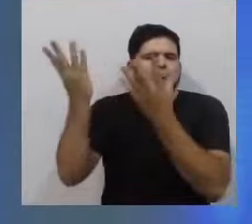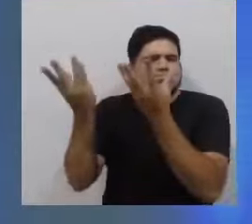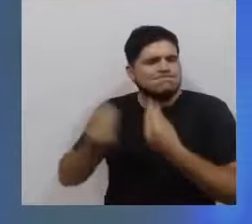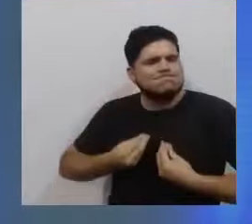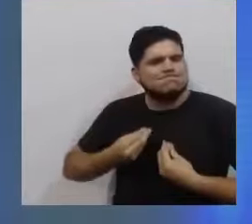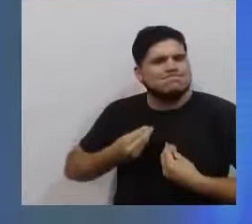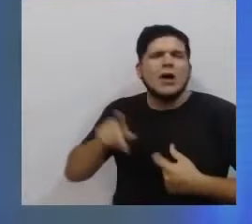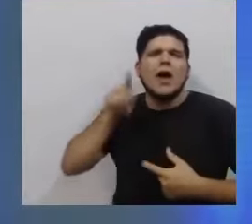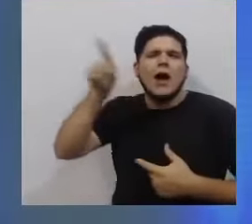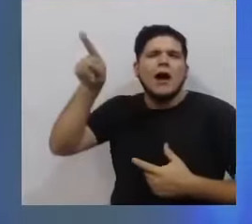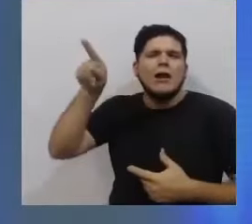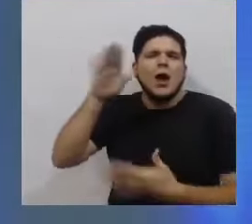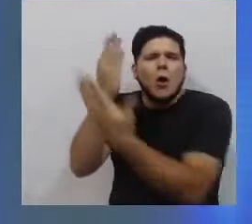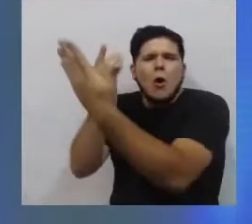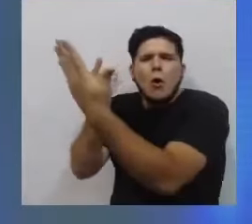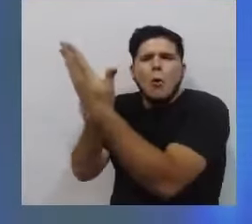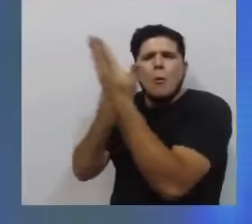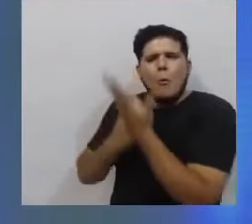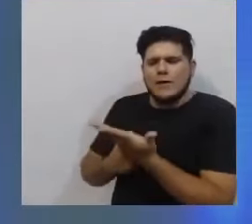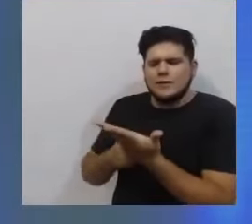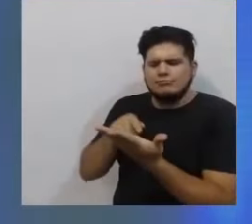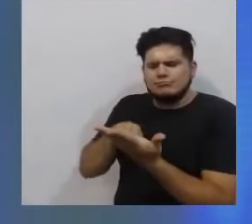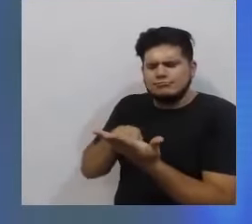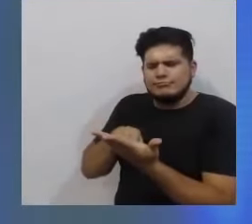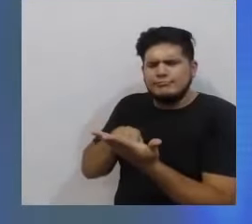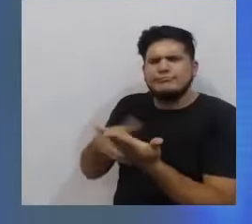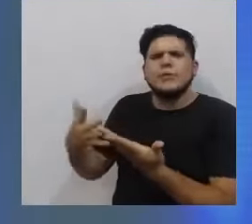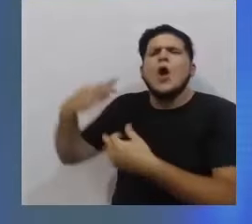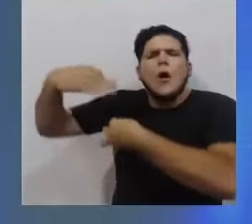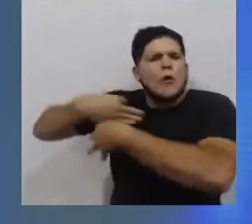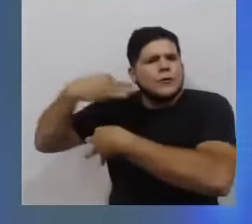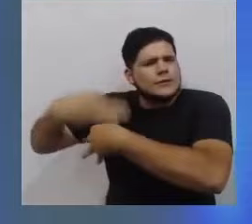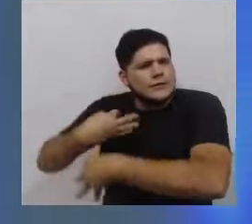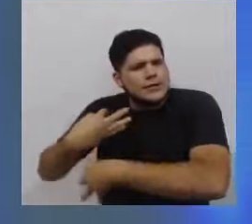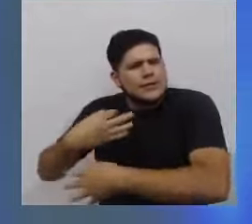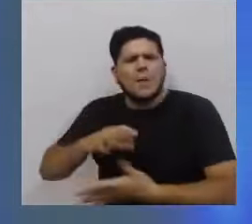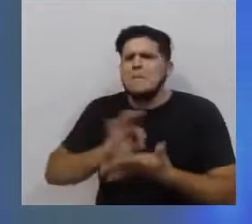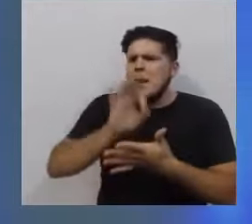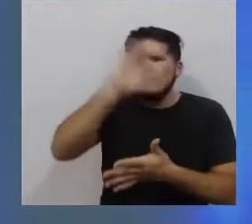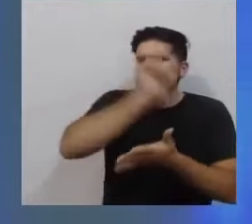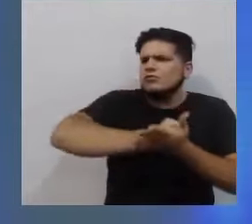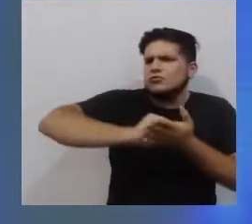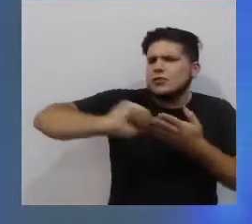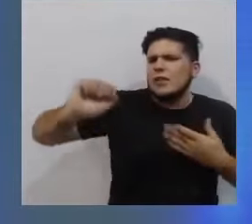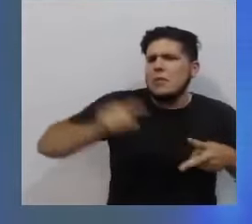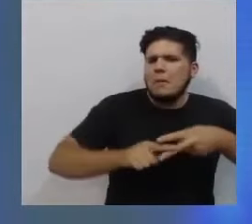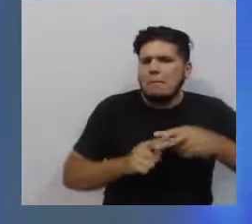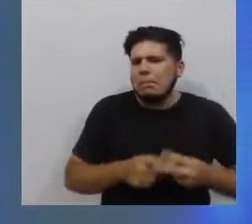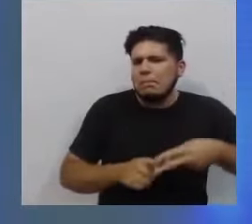sabemos lo que dios a través de su espíritu santo nos da las herramientas que tenemos